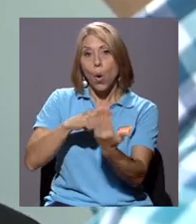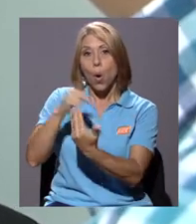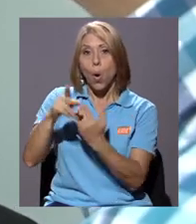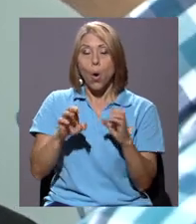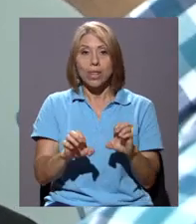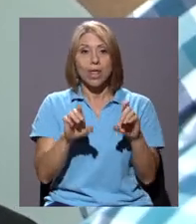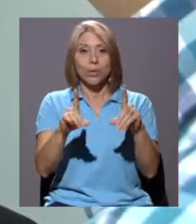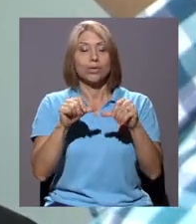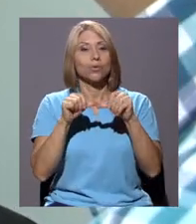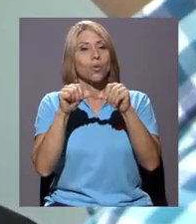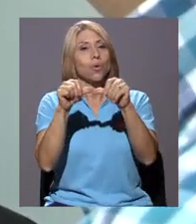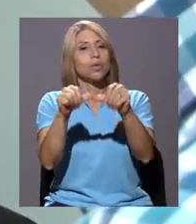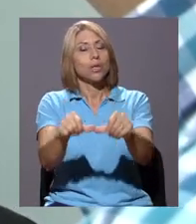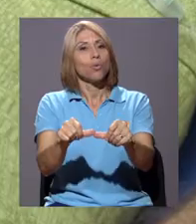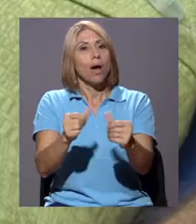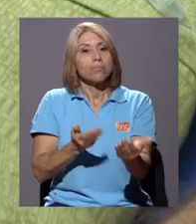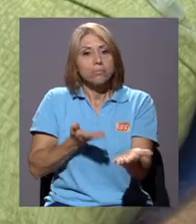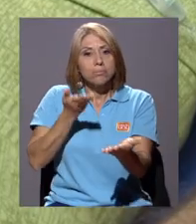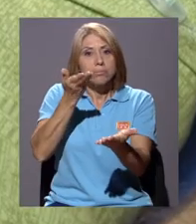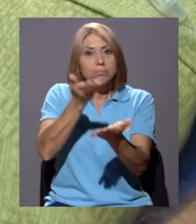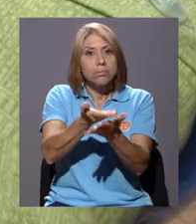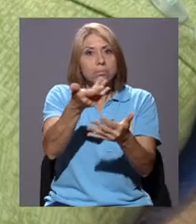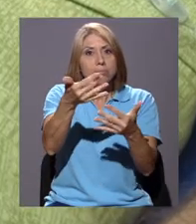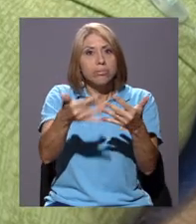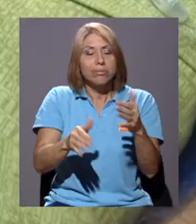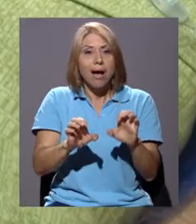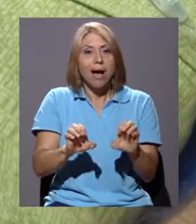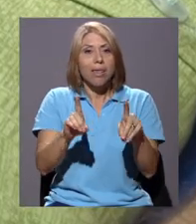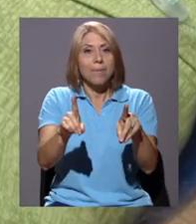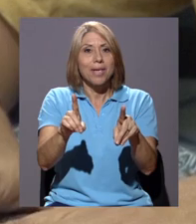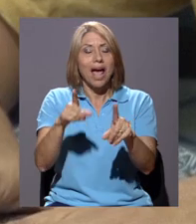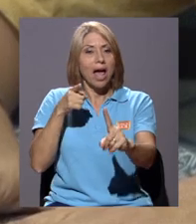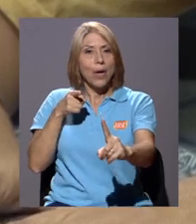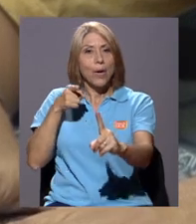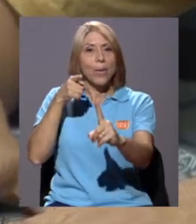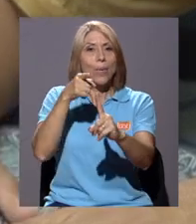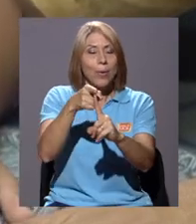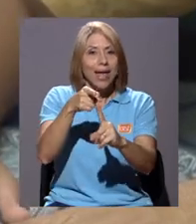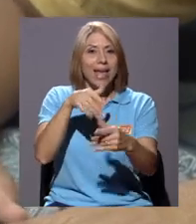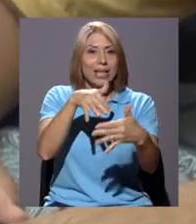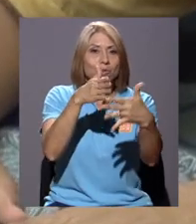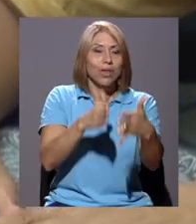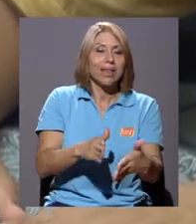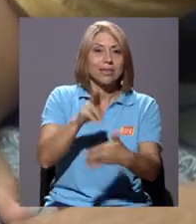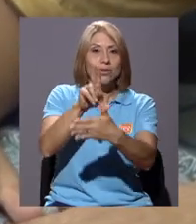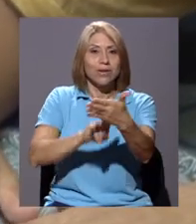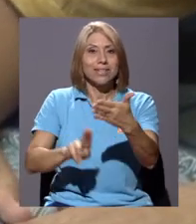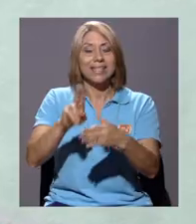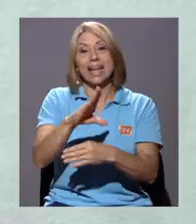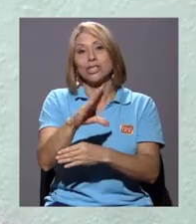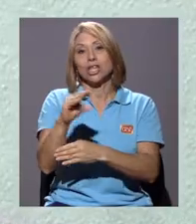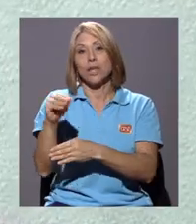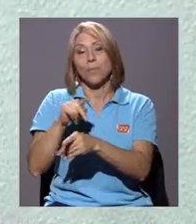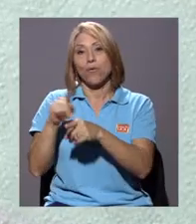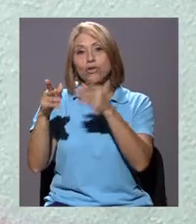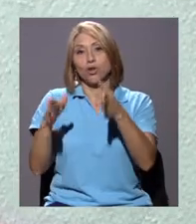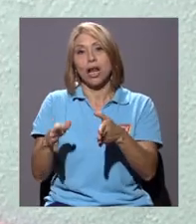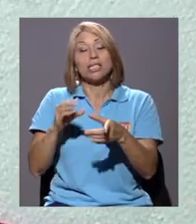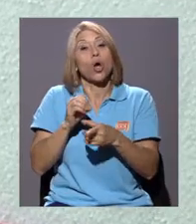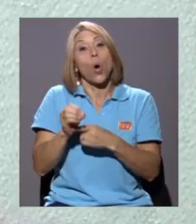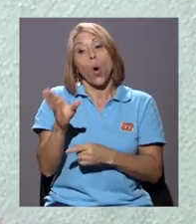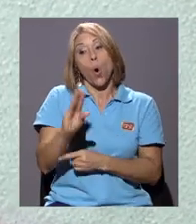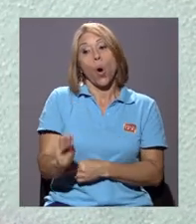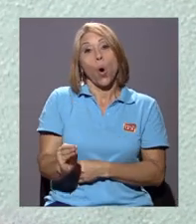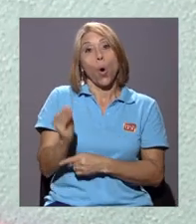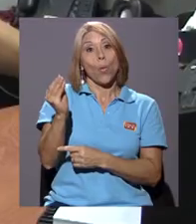continua ofrecen una amplia oferta académica y están dirigidos a estudiantes universitarios y profesionales, o bien a jóvenes recién